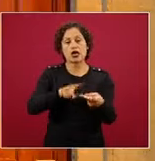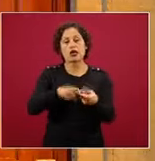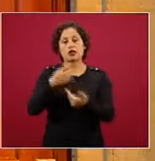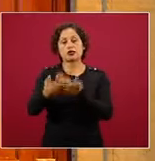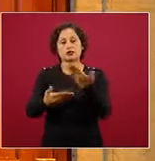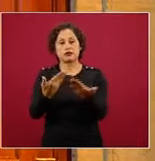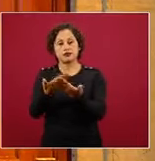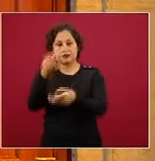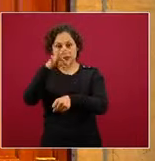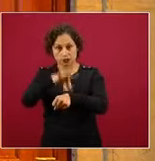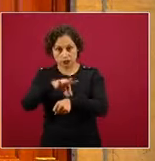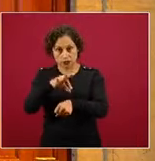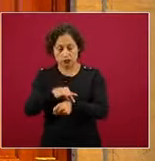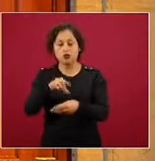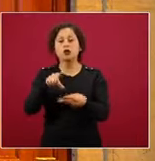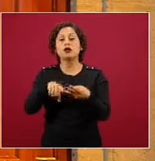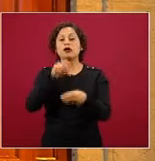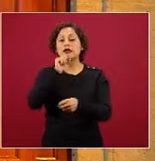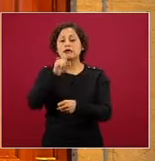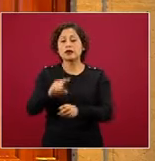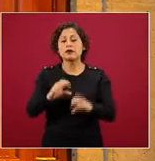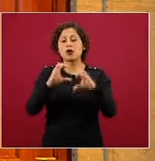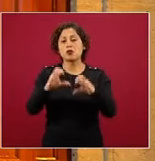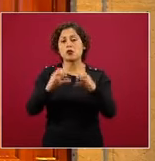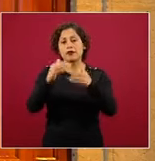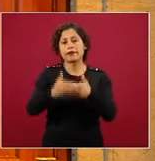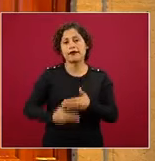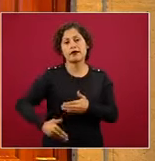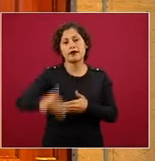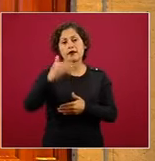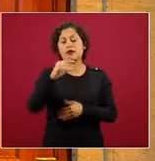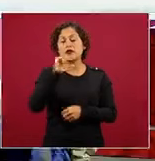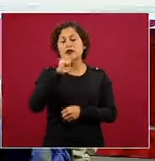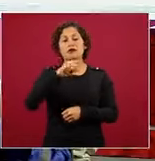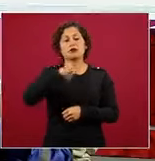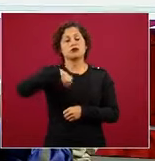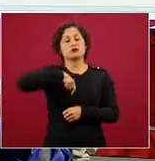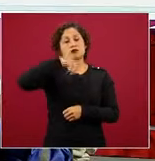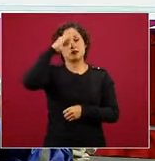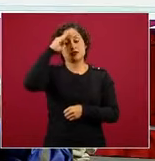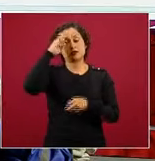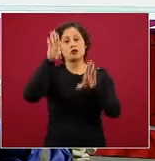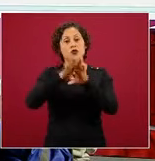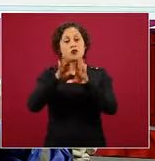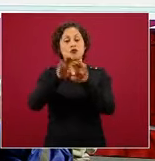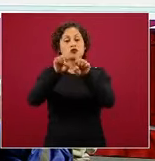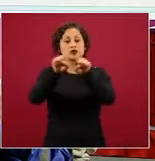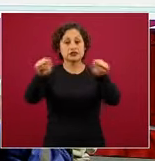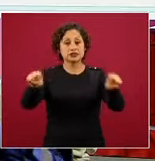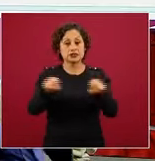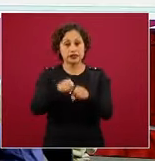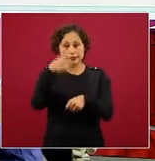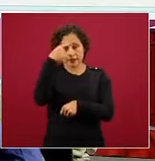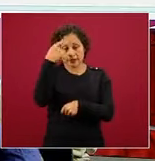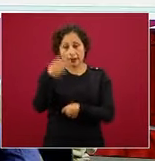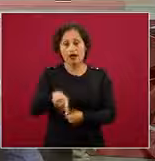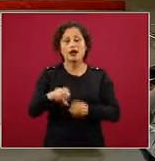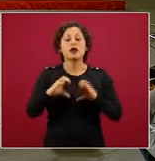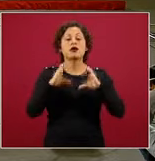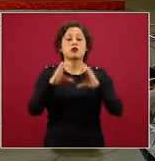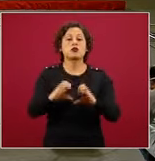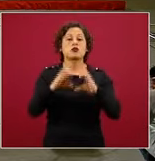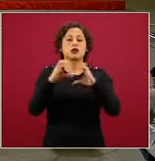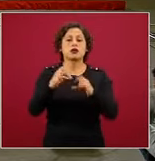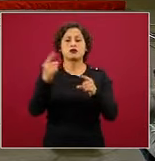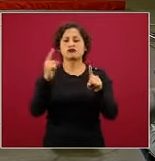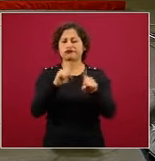plazo, con la idea de avanzar en la creación de un sistema nacional de cuidados y con pues toda esta temática que nos ocupa en el momento